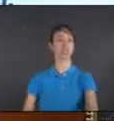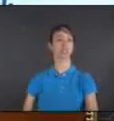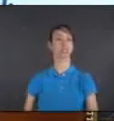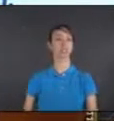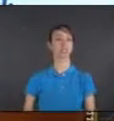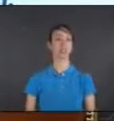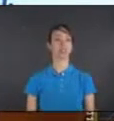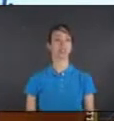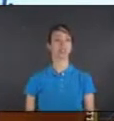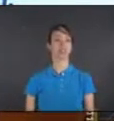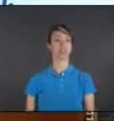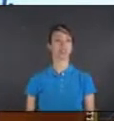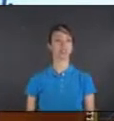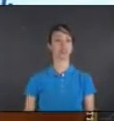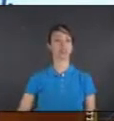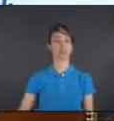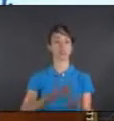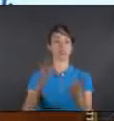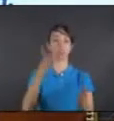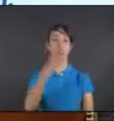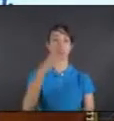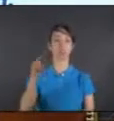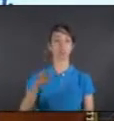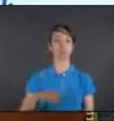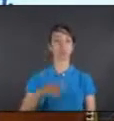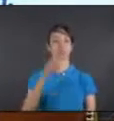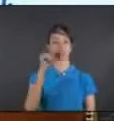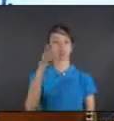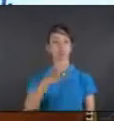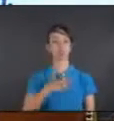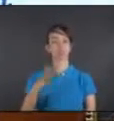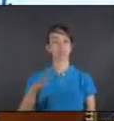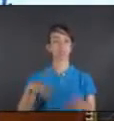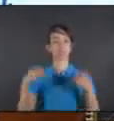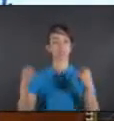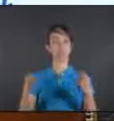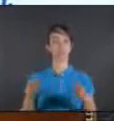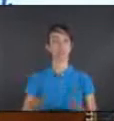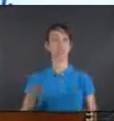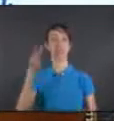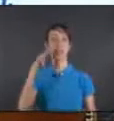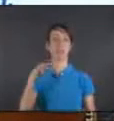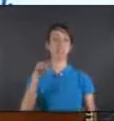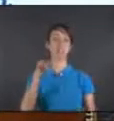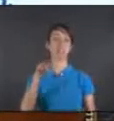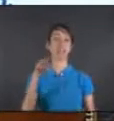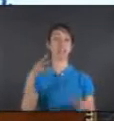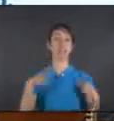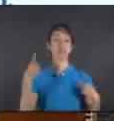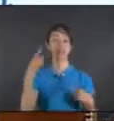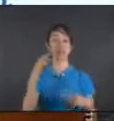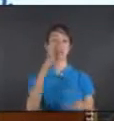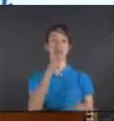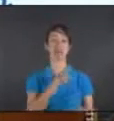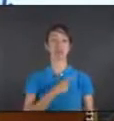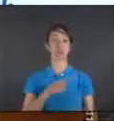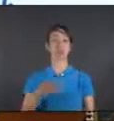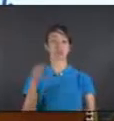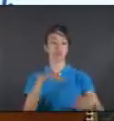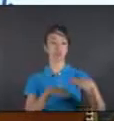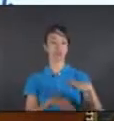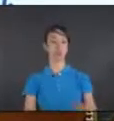Gloria a Dios por los que se gradúan a los 20, 21, 22. Gloria a Dios por los que tienen su posgrado a